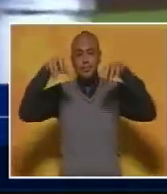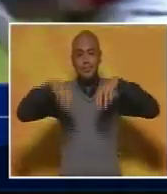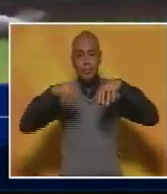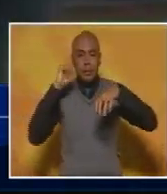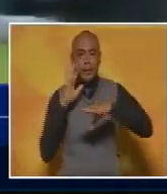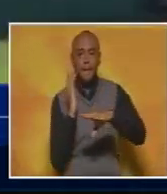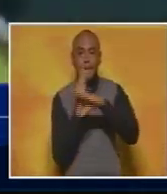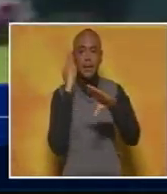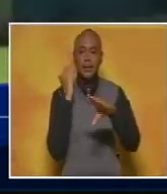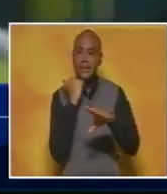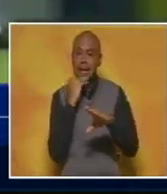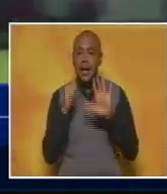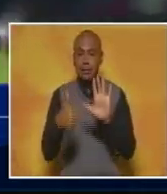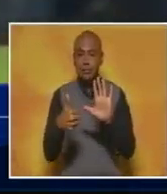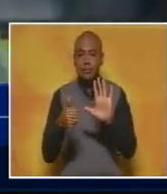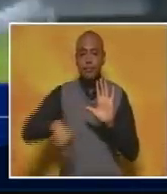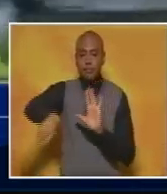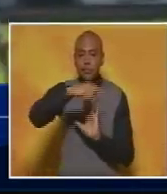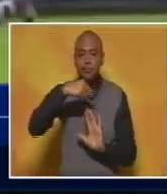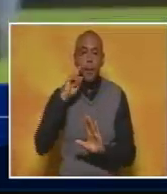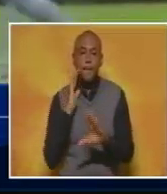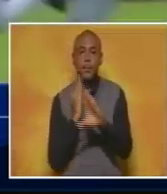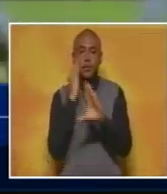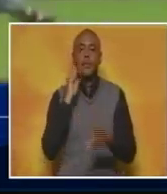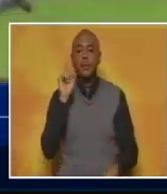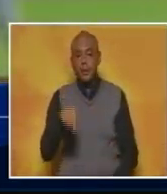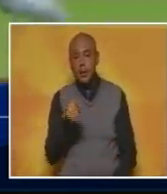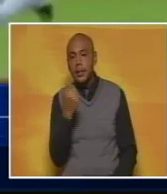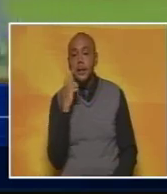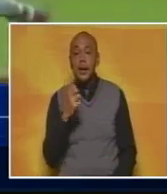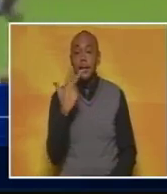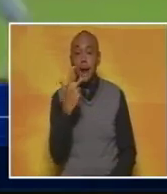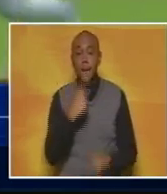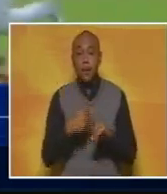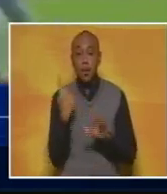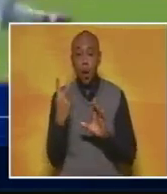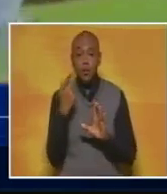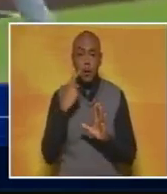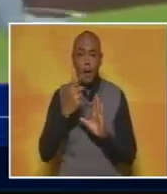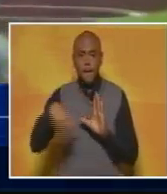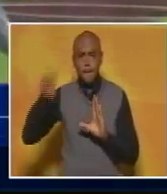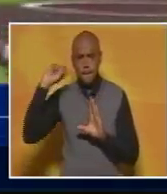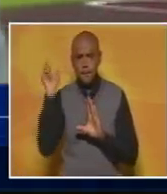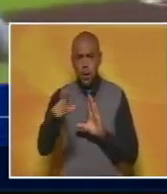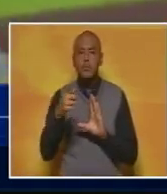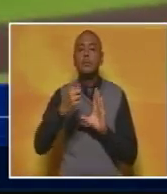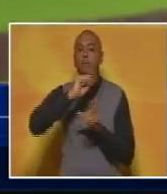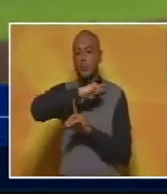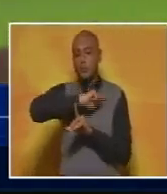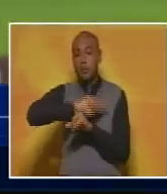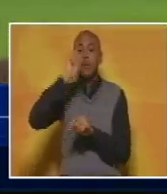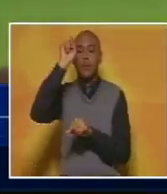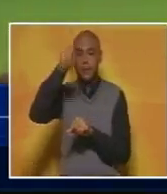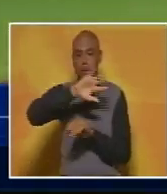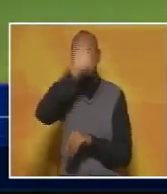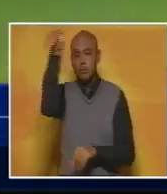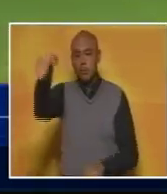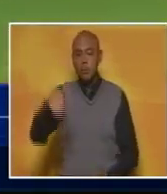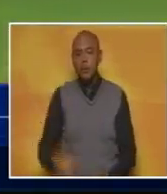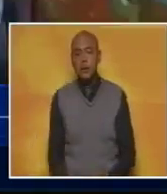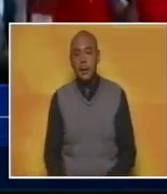sexto episodio. Diego Rincones destacó por el elenco nacional al irse de 3-2 con un gran slam, 5 carreras remolcadas y 2